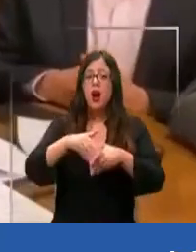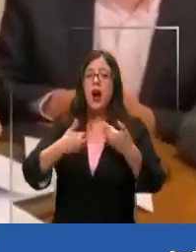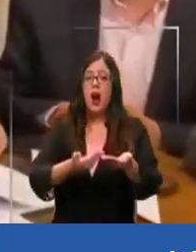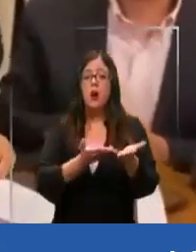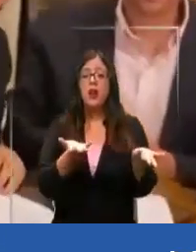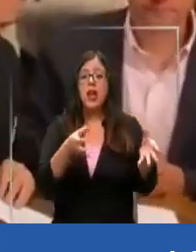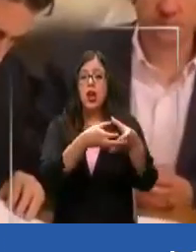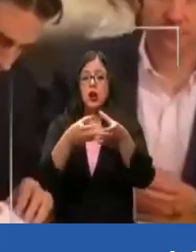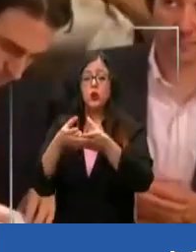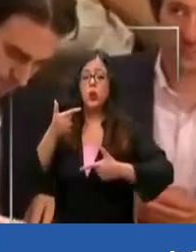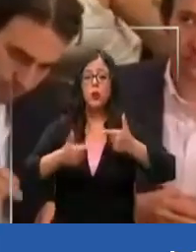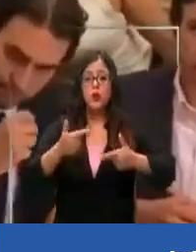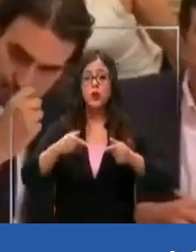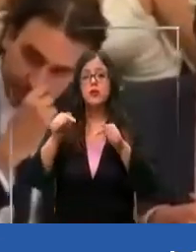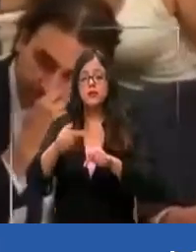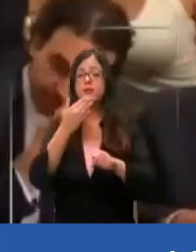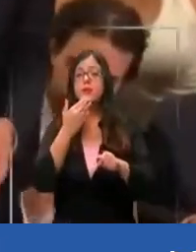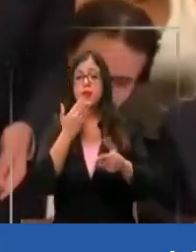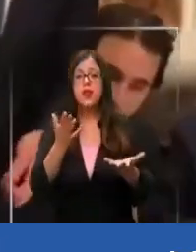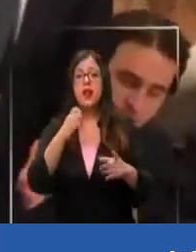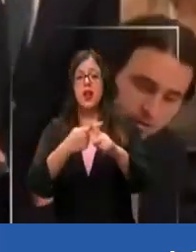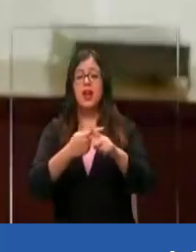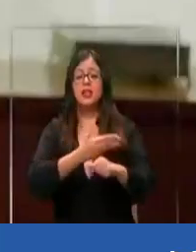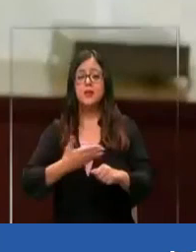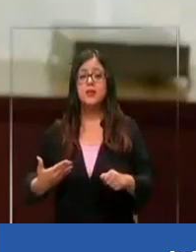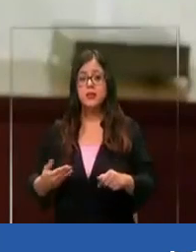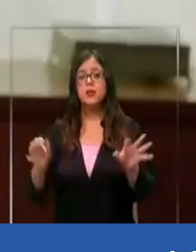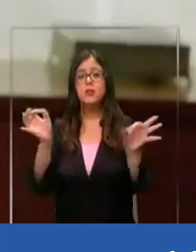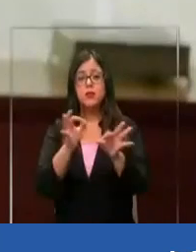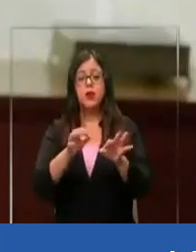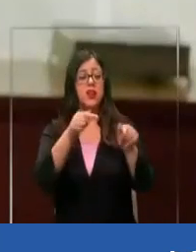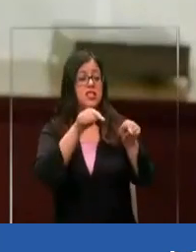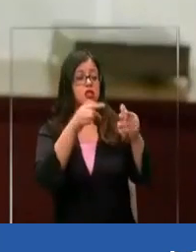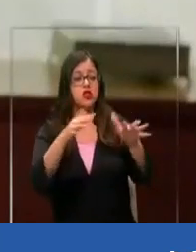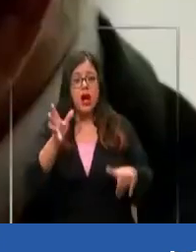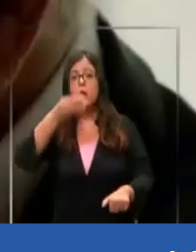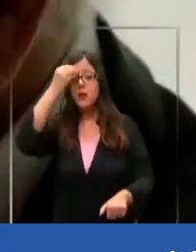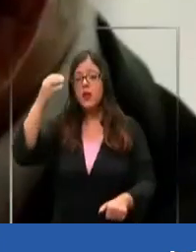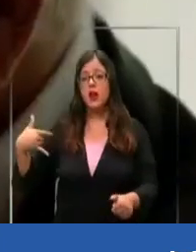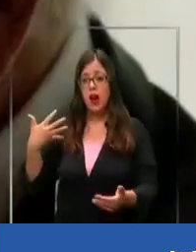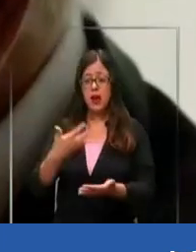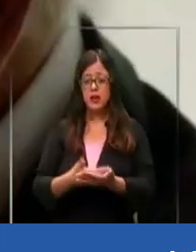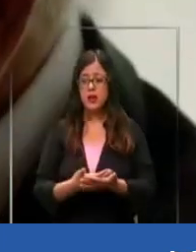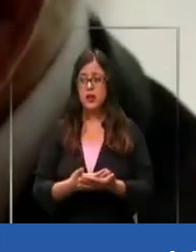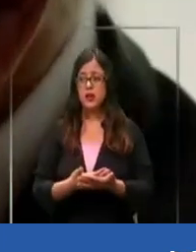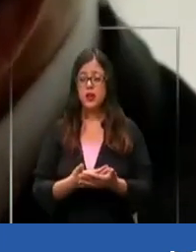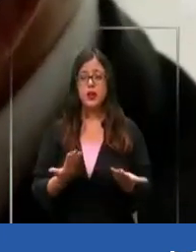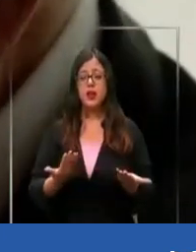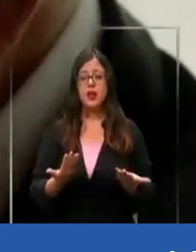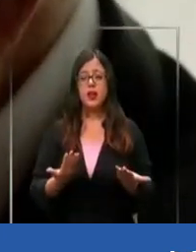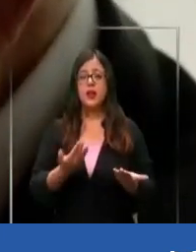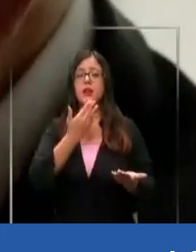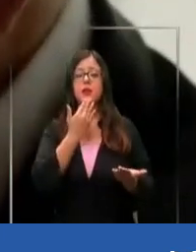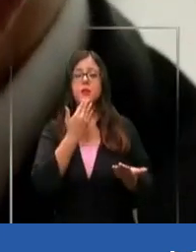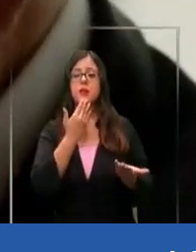entre las fuerzas políticas y que también abordó el exmandatario. Si algo hemos aprendido en estos meses es que hay que tener también